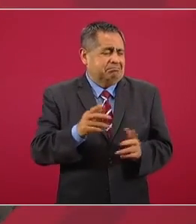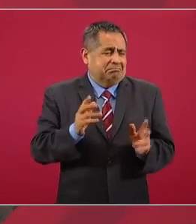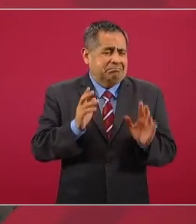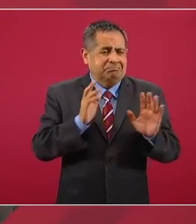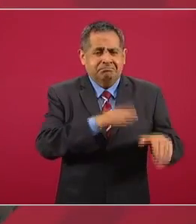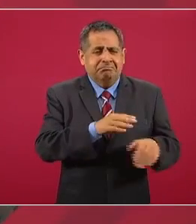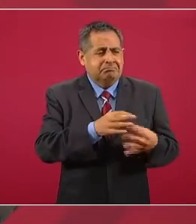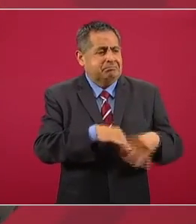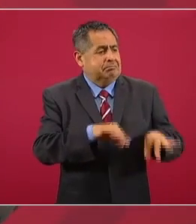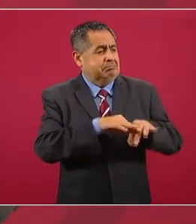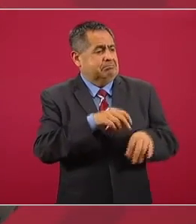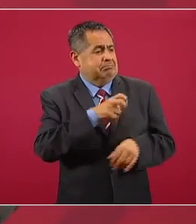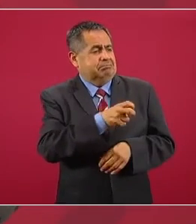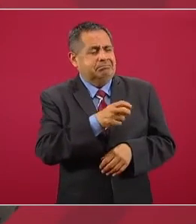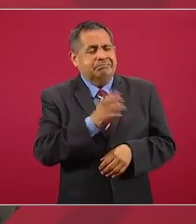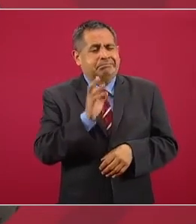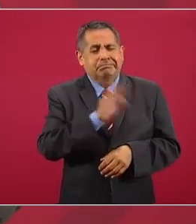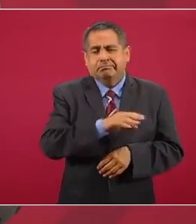importante,